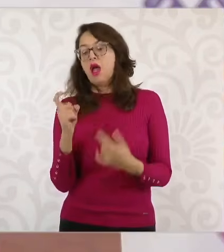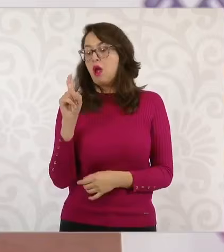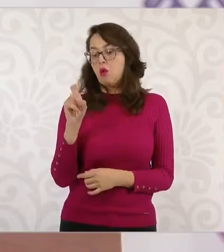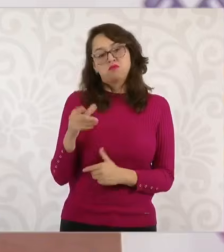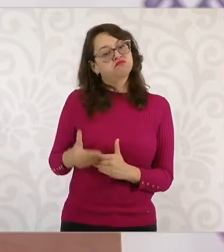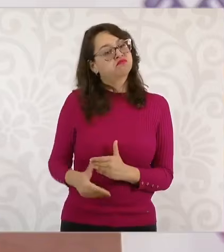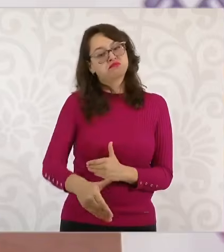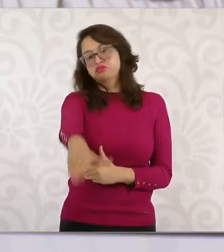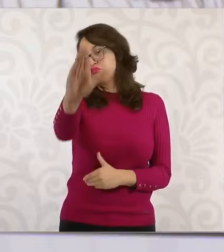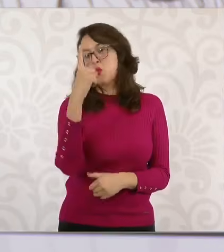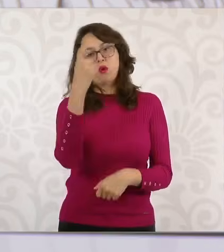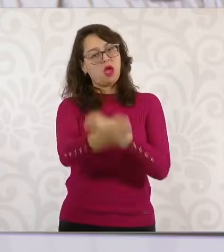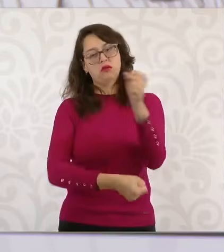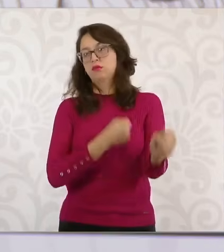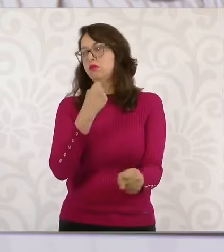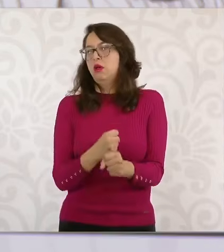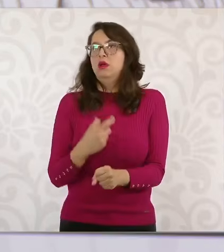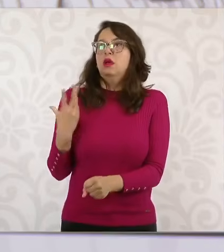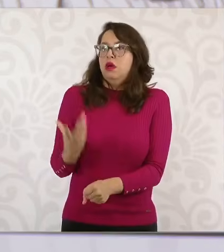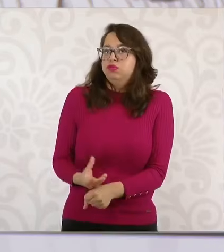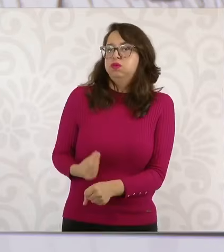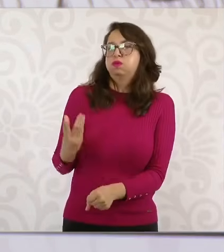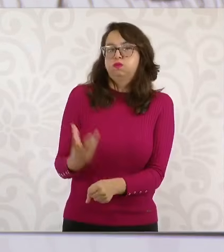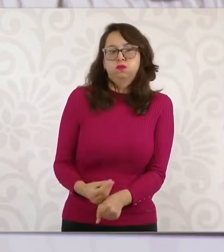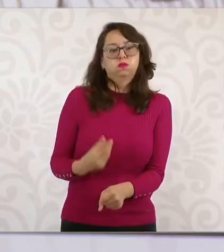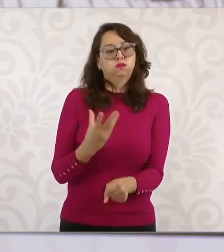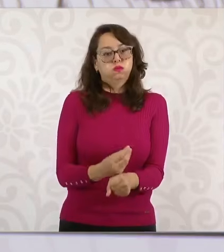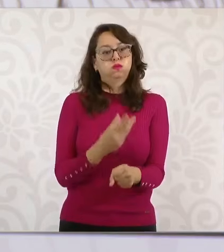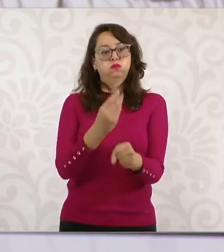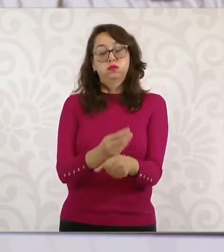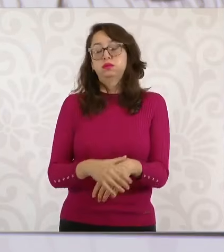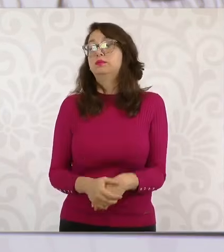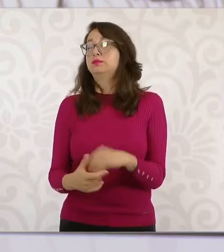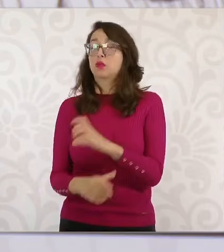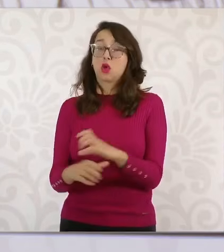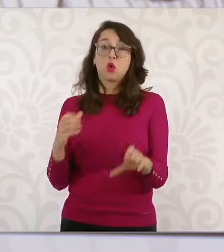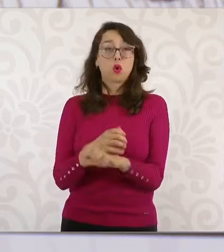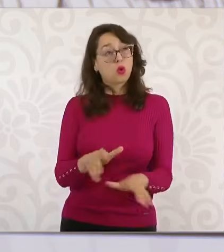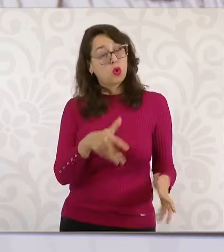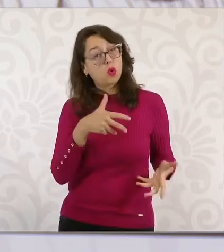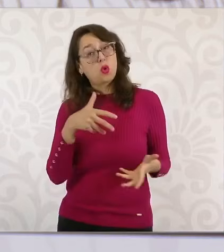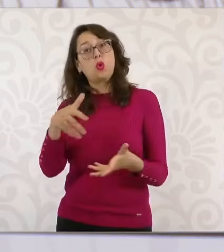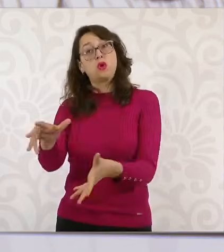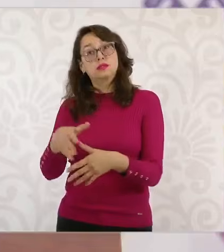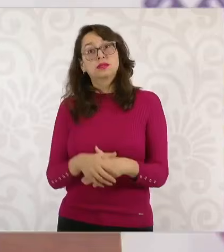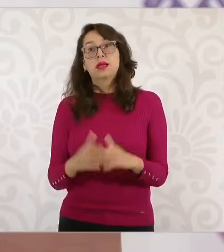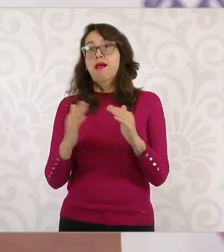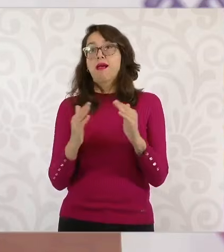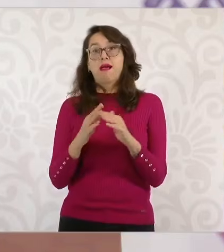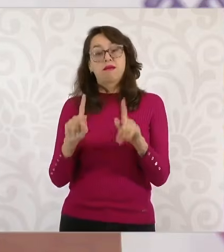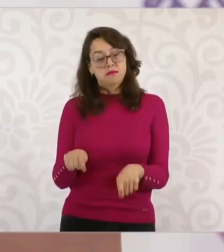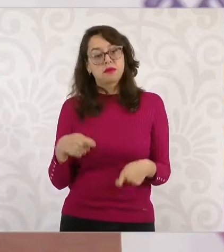pues va a ser todo el año que vamos a seguir trabajando, y los enseres e igual la parte de